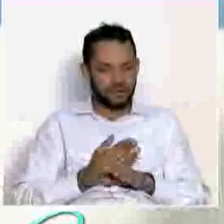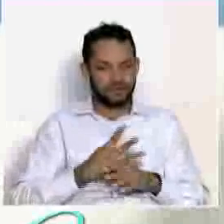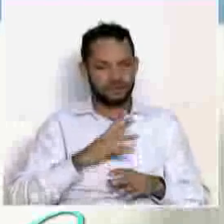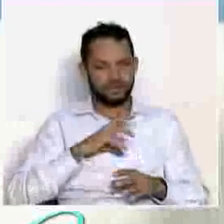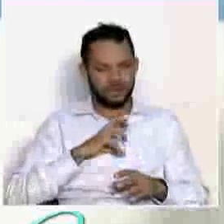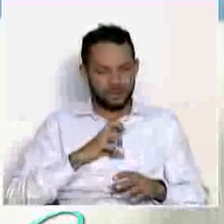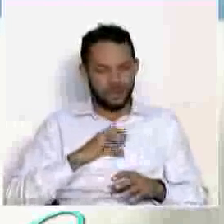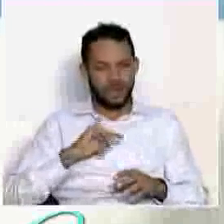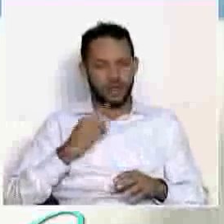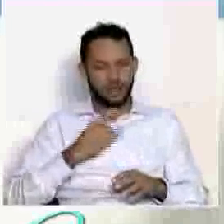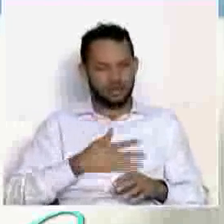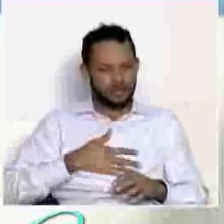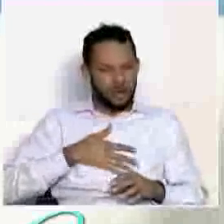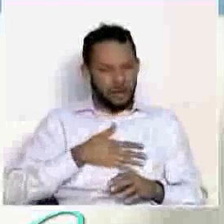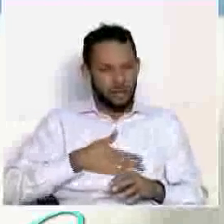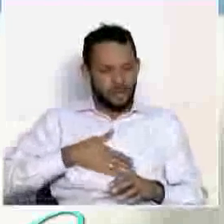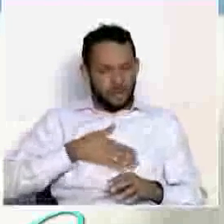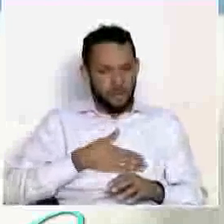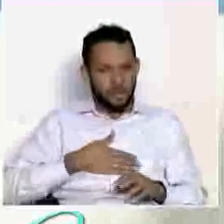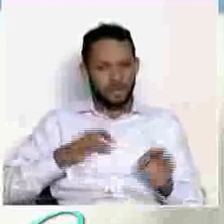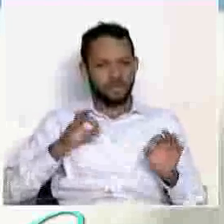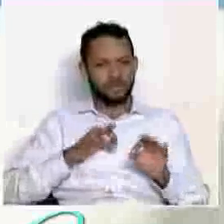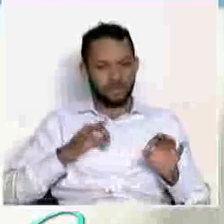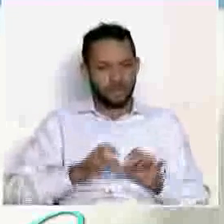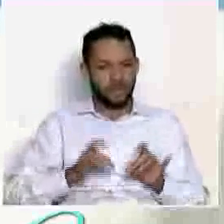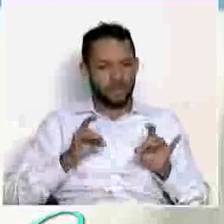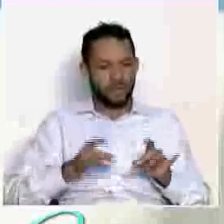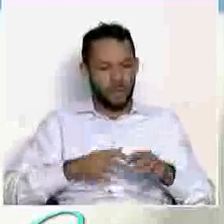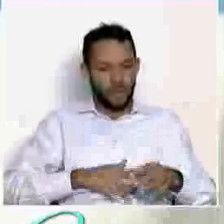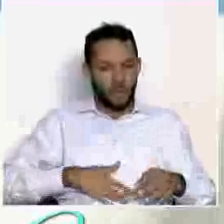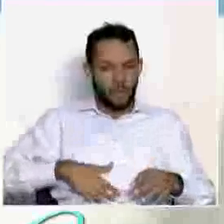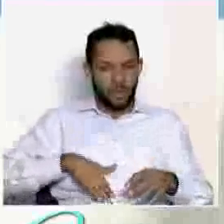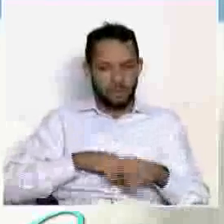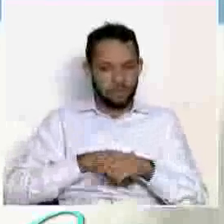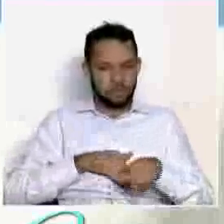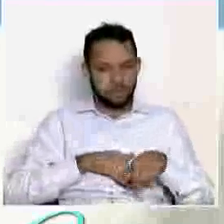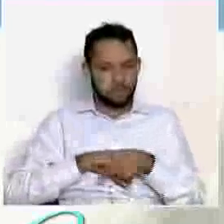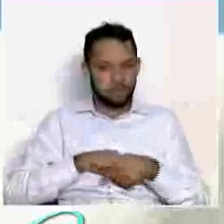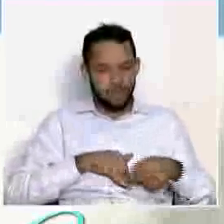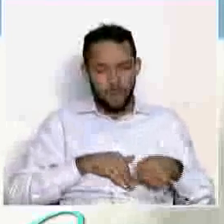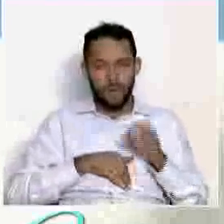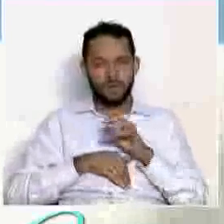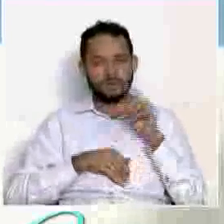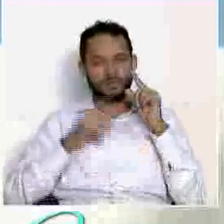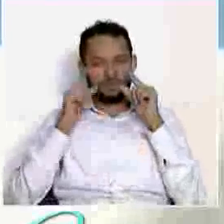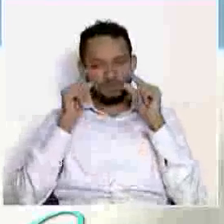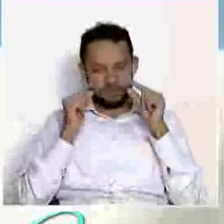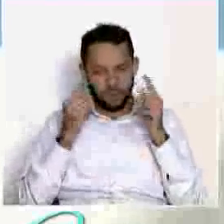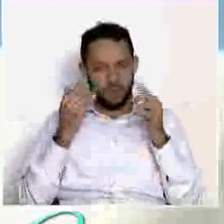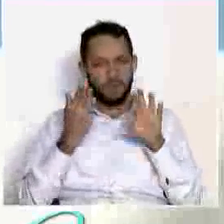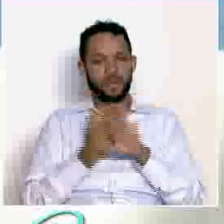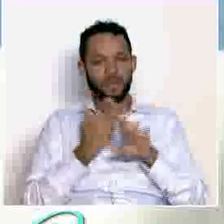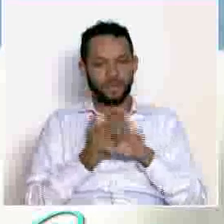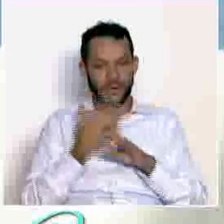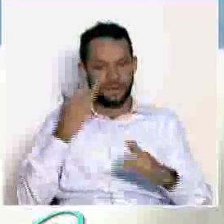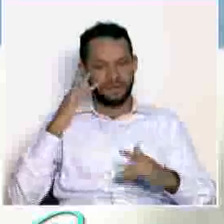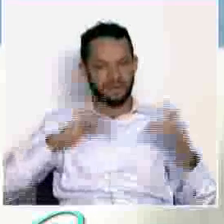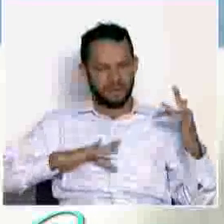de diarrea, por un síndrome de colon irritable, por un problema de insomnio, por